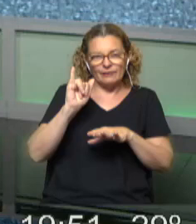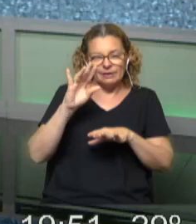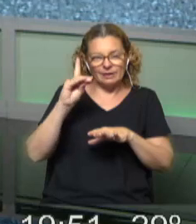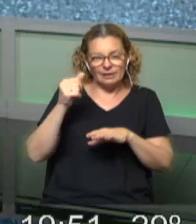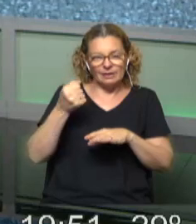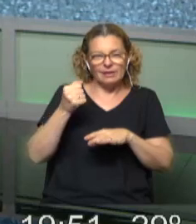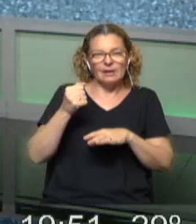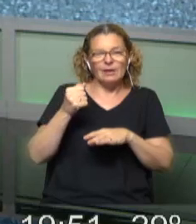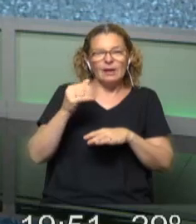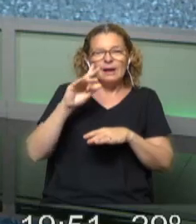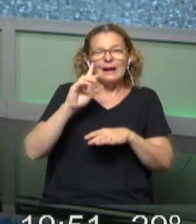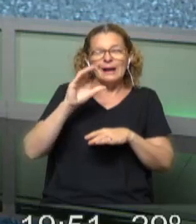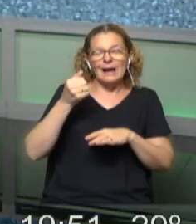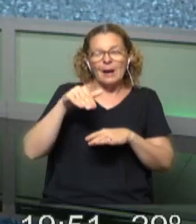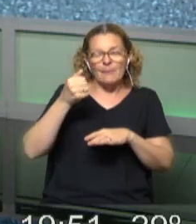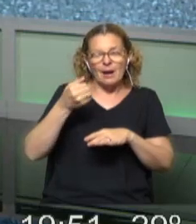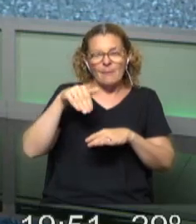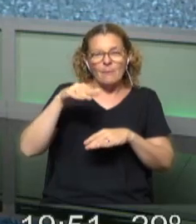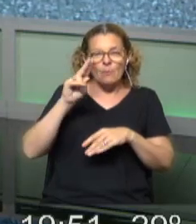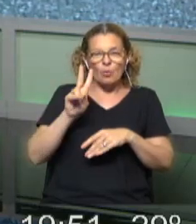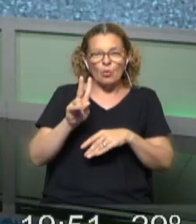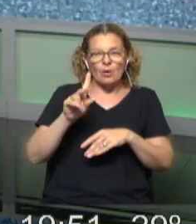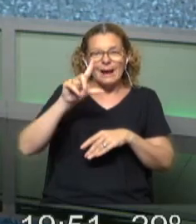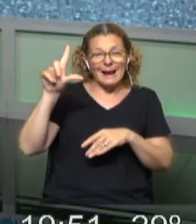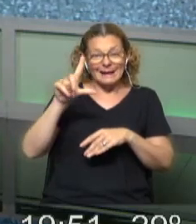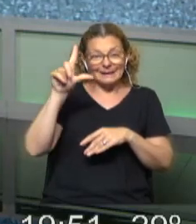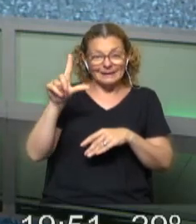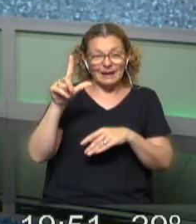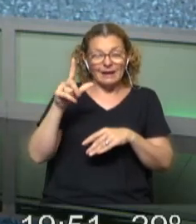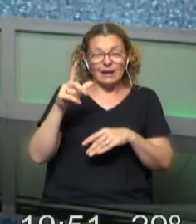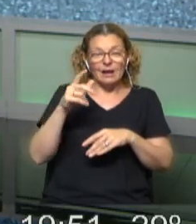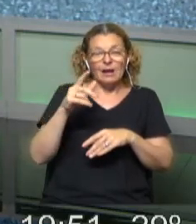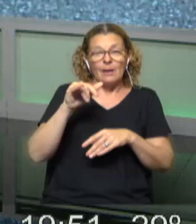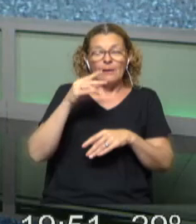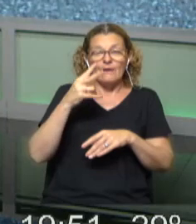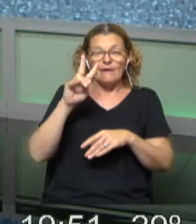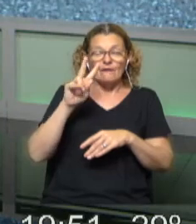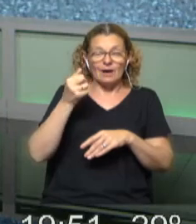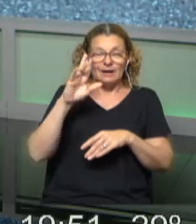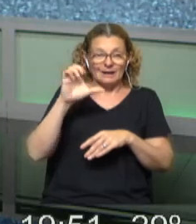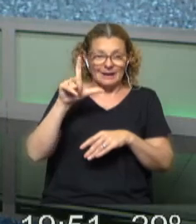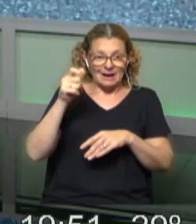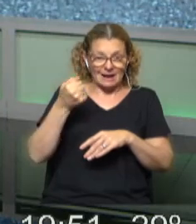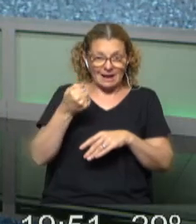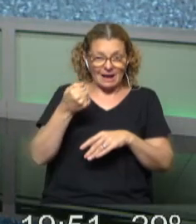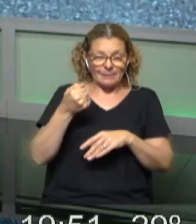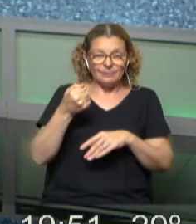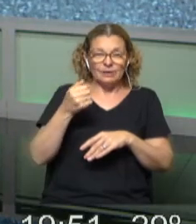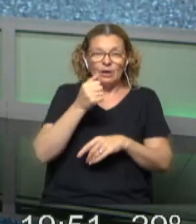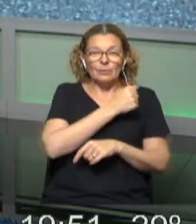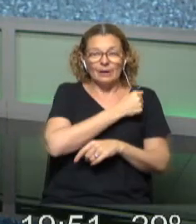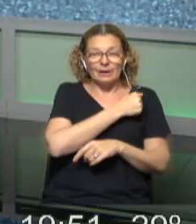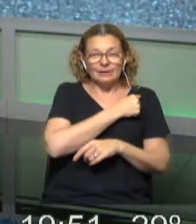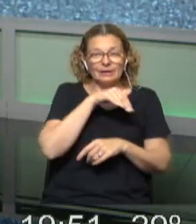y Cambambú, Avenida Larrañaga y José Pedro Varela, Avenida General Flores y Salsusto, Avenida Boulevard Artigas